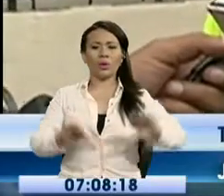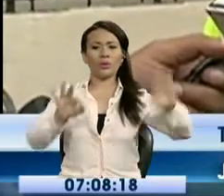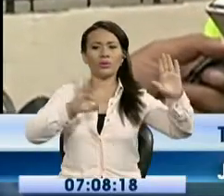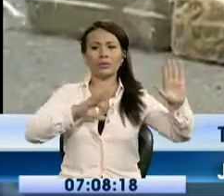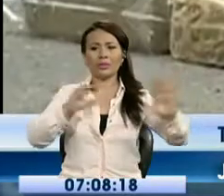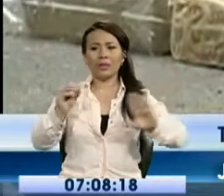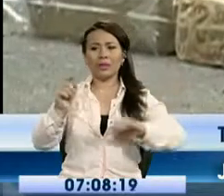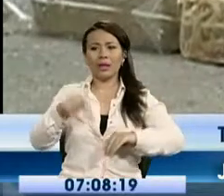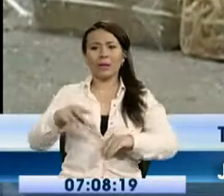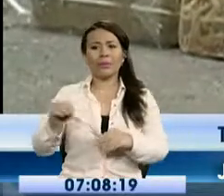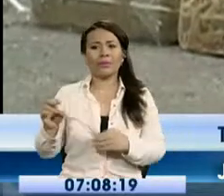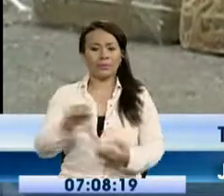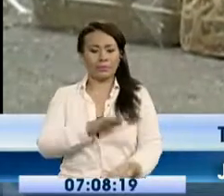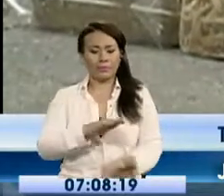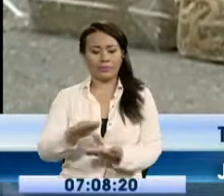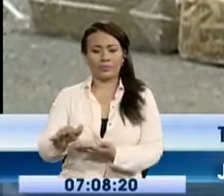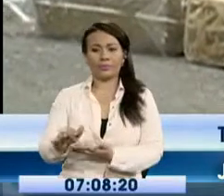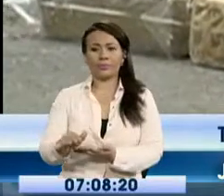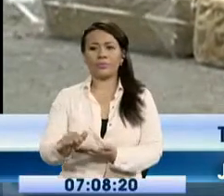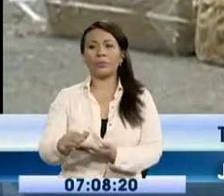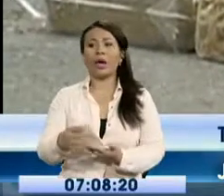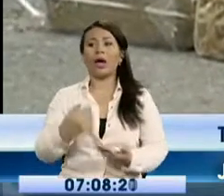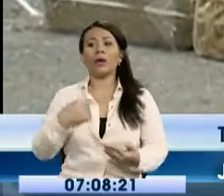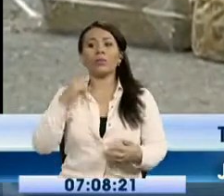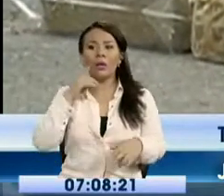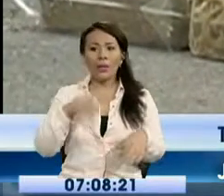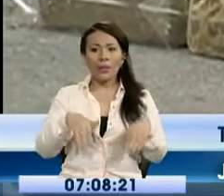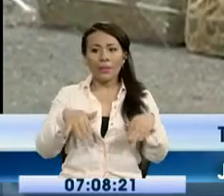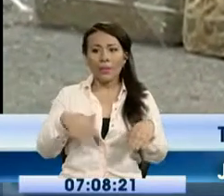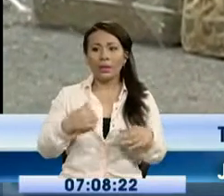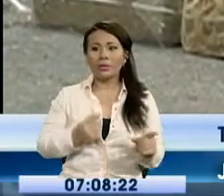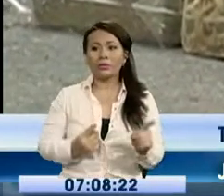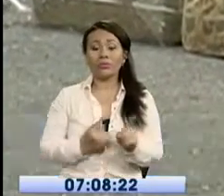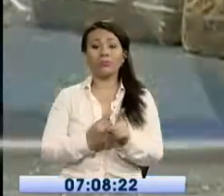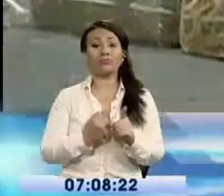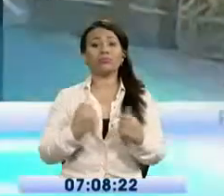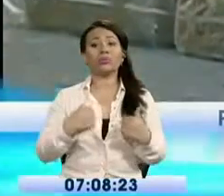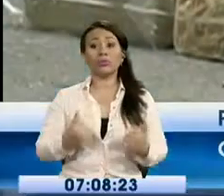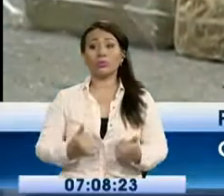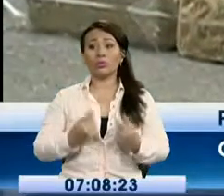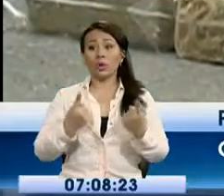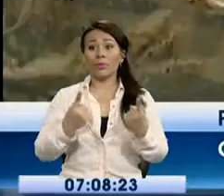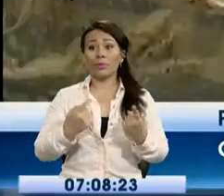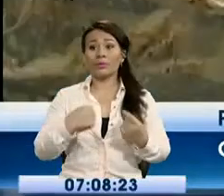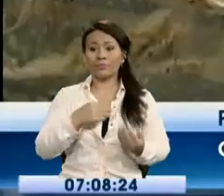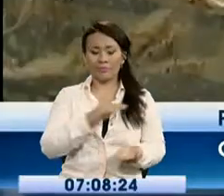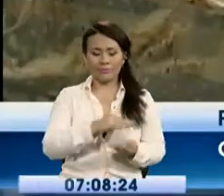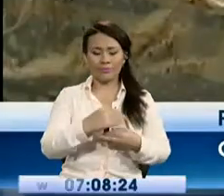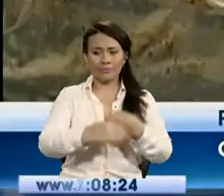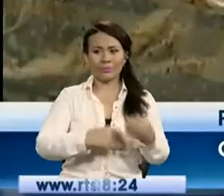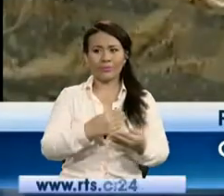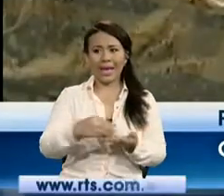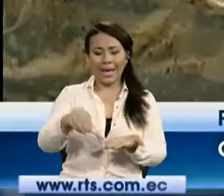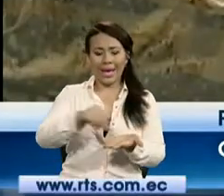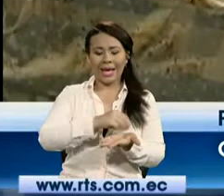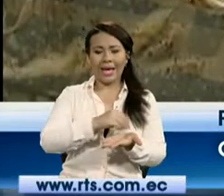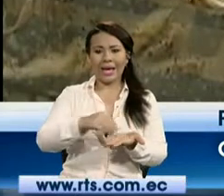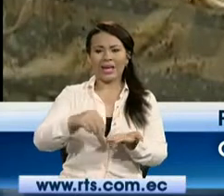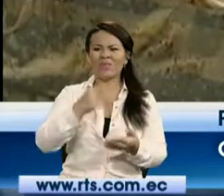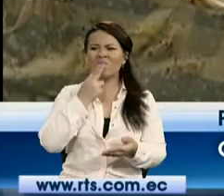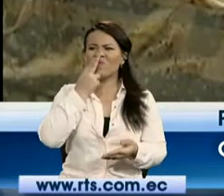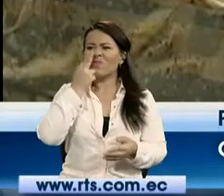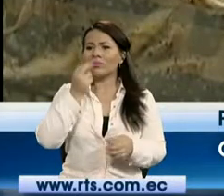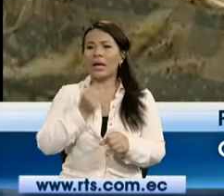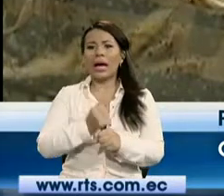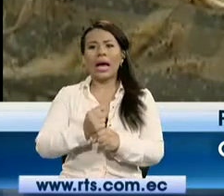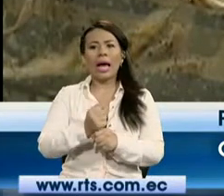dosis. Para burlar el olfato de los canes y sorprender los controles, los paquetes fueron contaminados con café. El fuerte olor desviaba